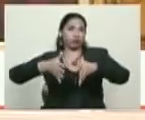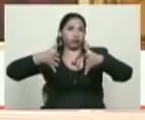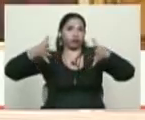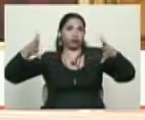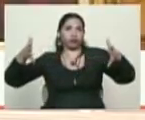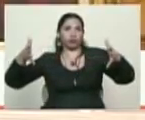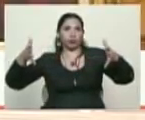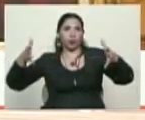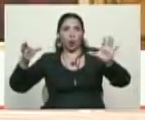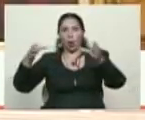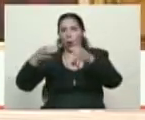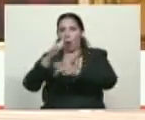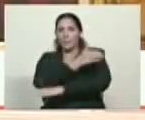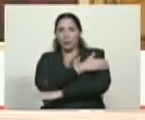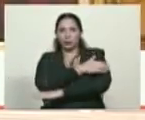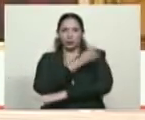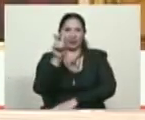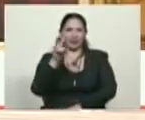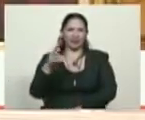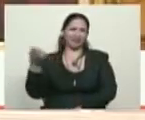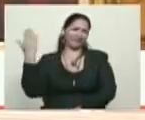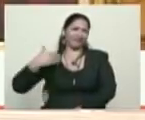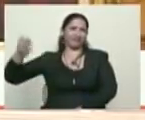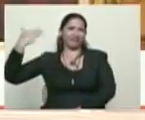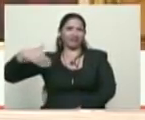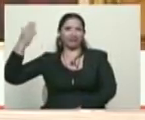los opositores en Venezuela hace años atrás,